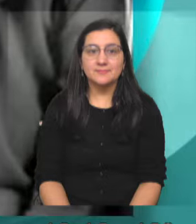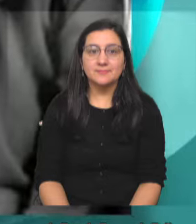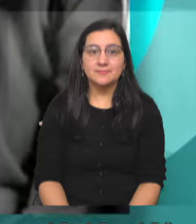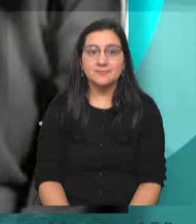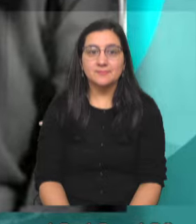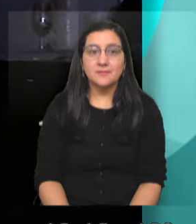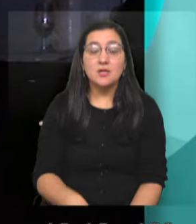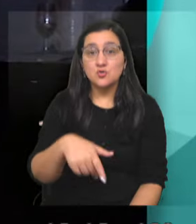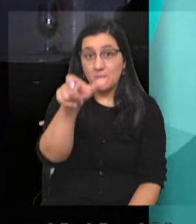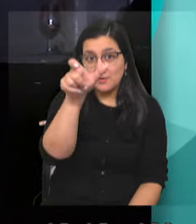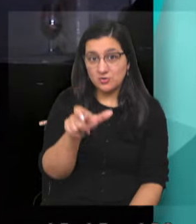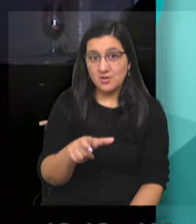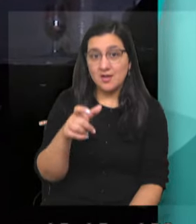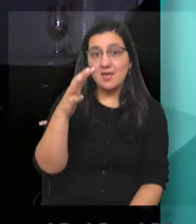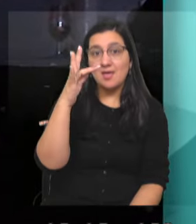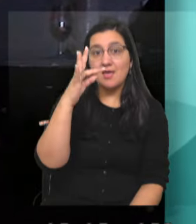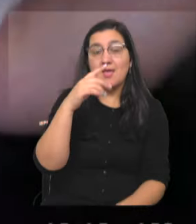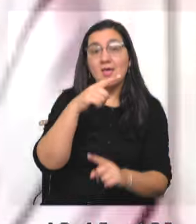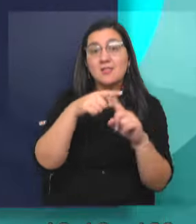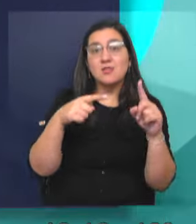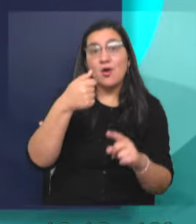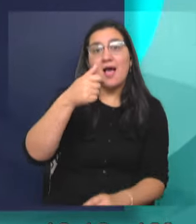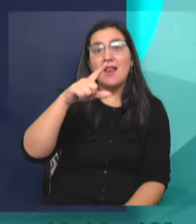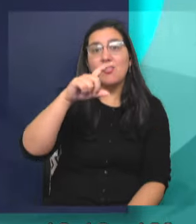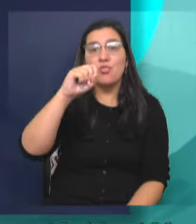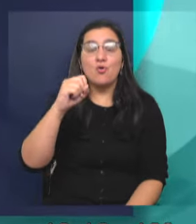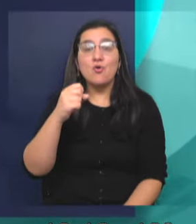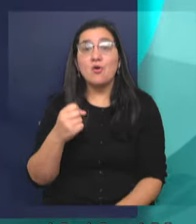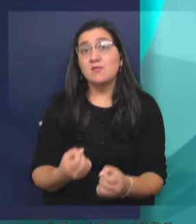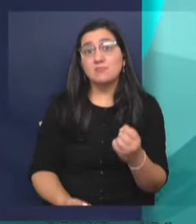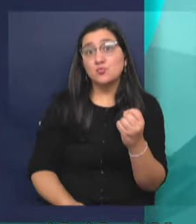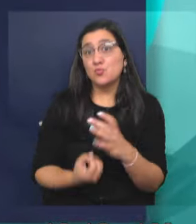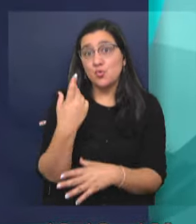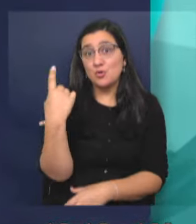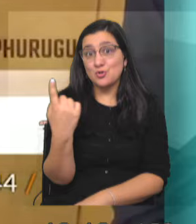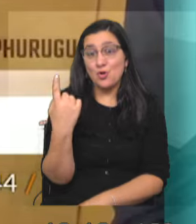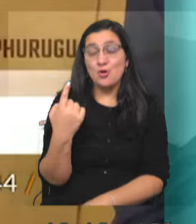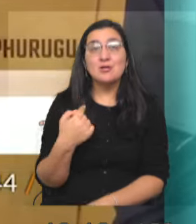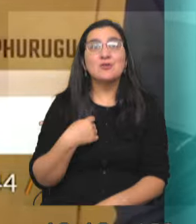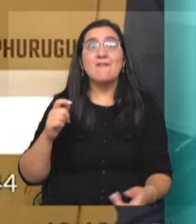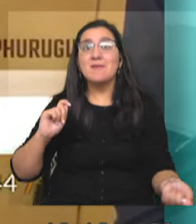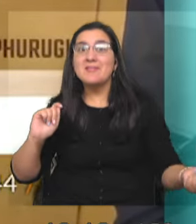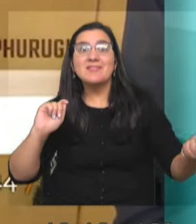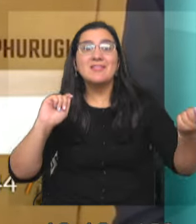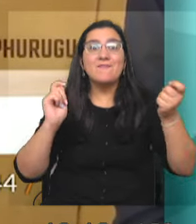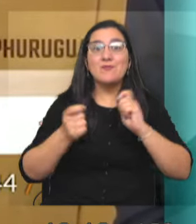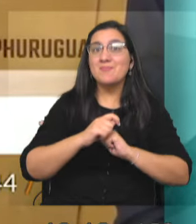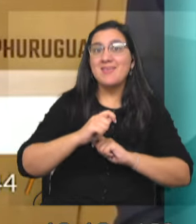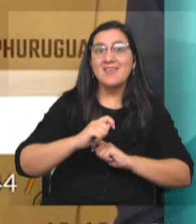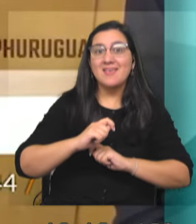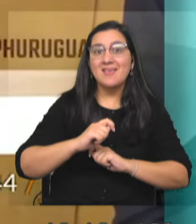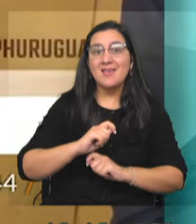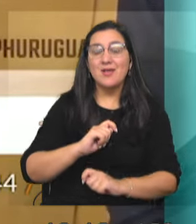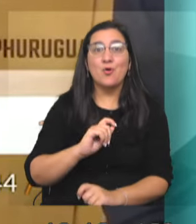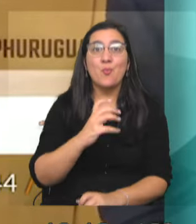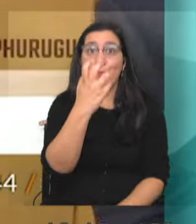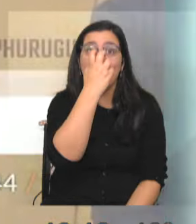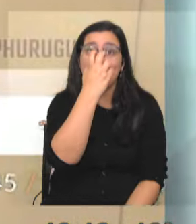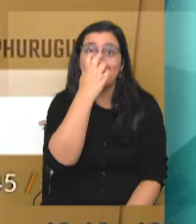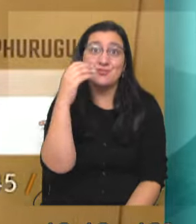Su personaje, Tío Aldo, nació casi sin quererlo. Me termino convirtiendo con los años rápidamente en un payaso de